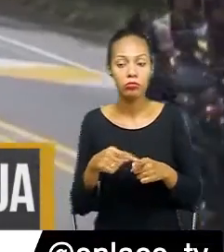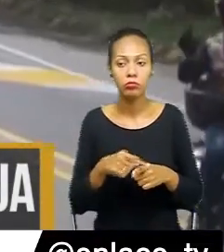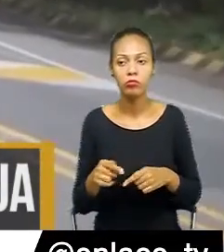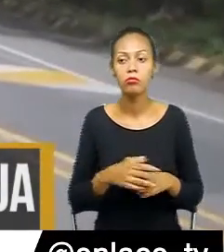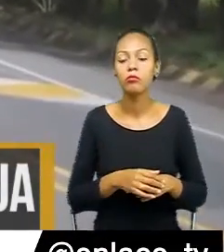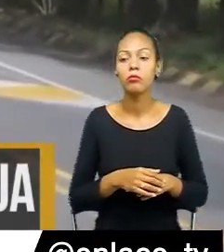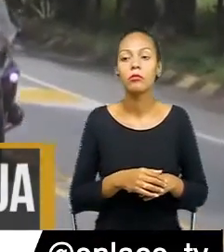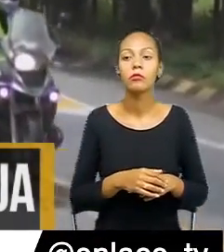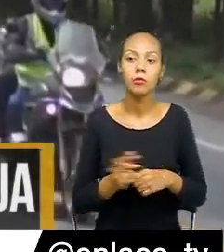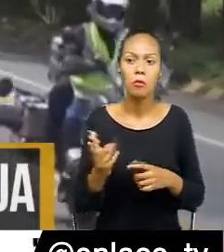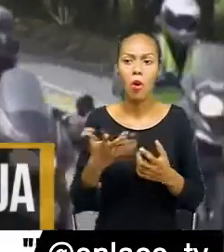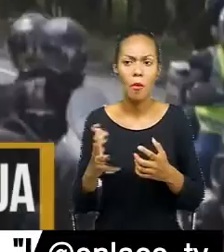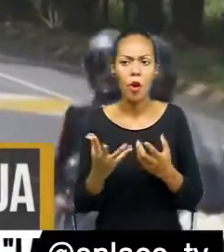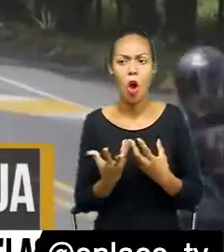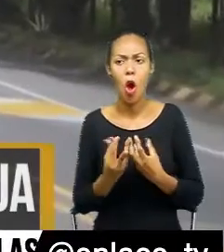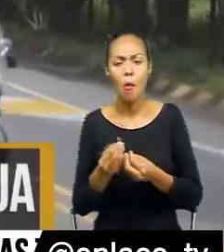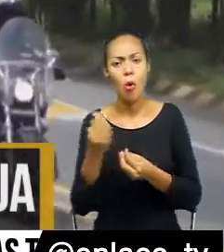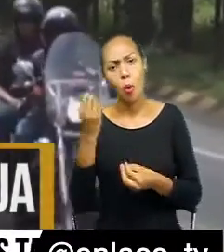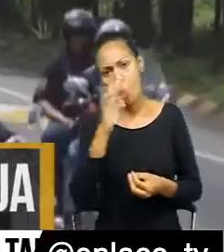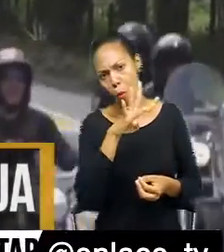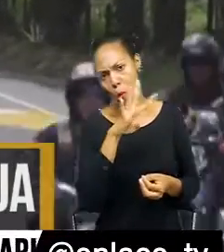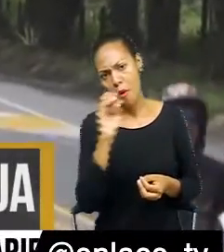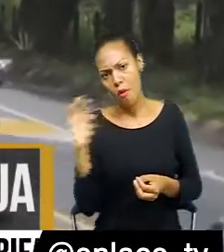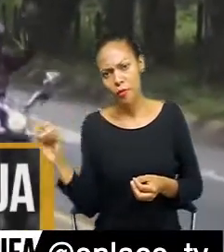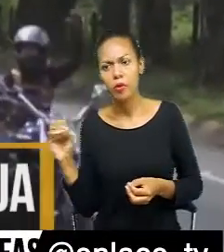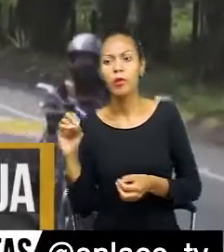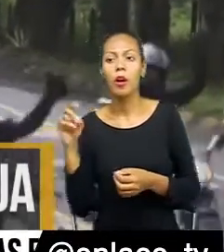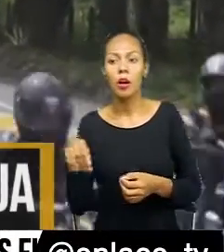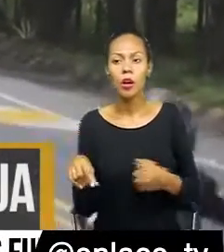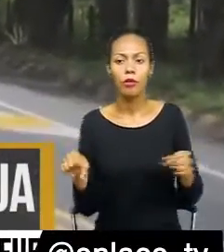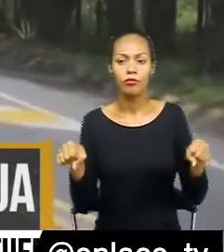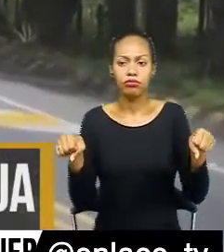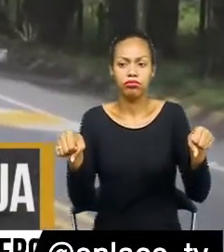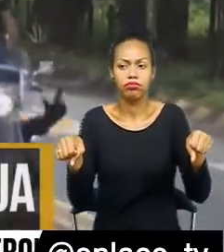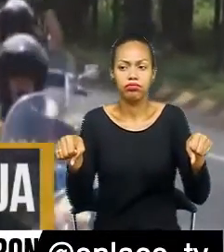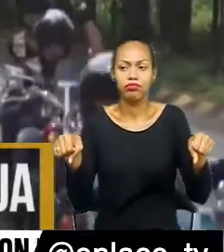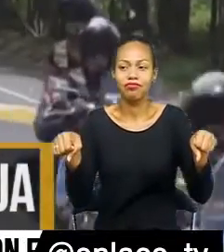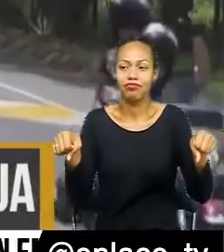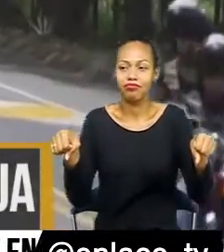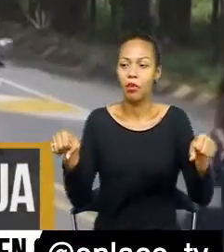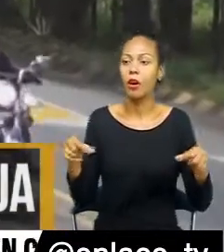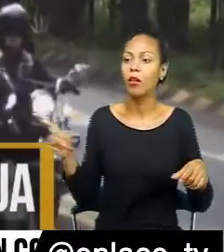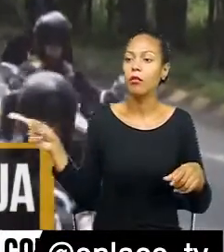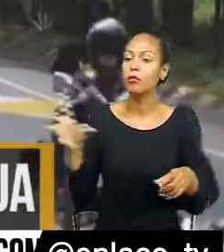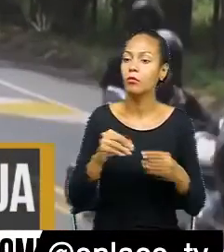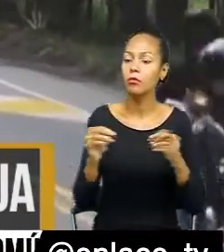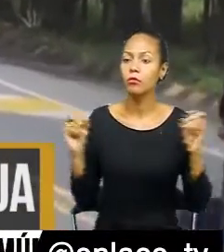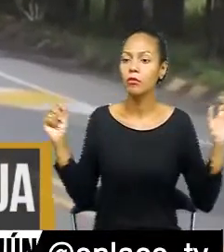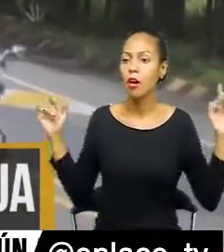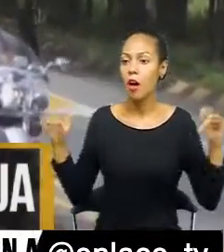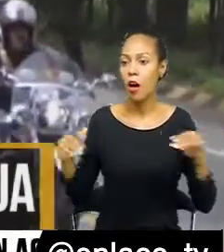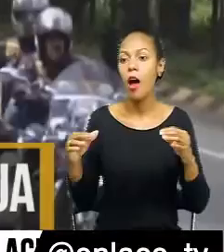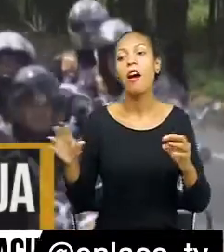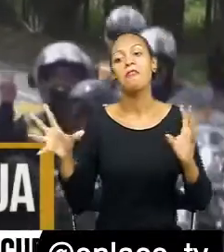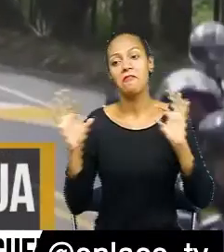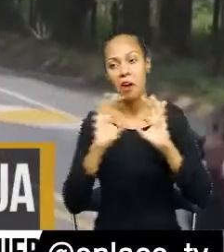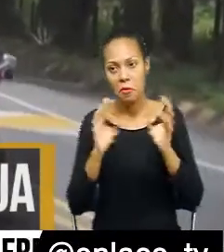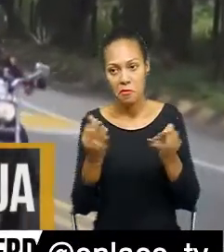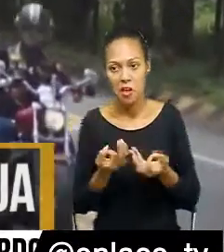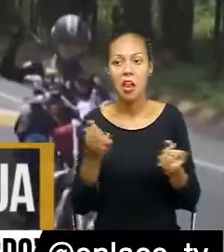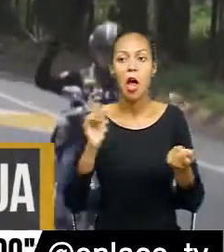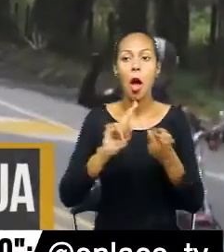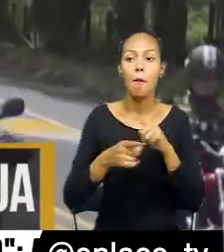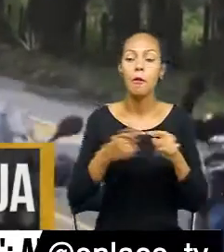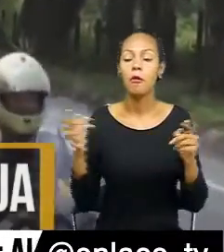menos 400, estarán en Barranca Bermeja en el tercer rally nacional de LAMA, un encuentro que acogerá a familia y amigos en torno a